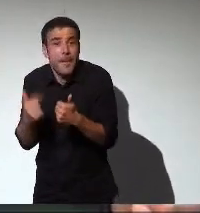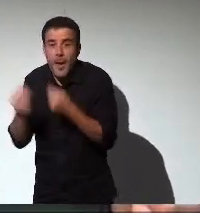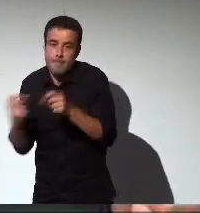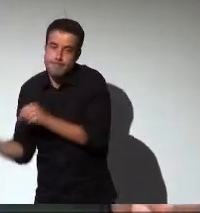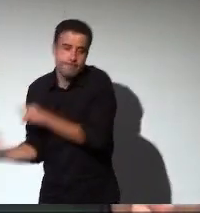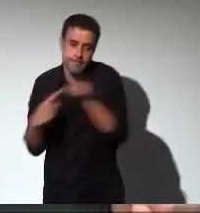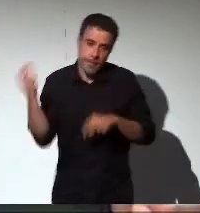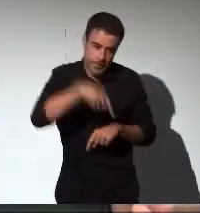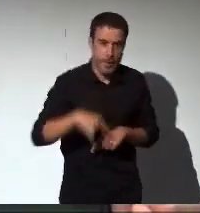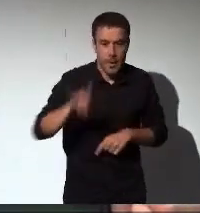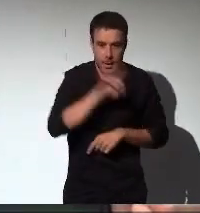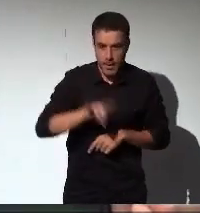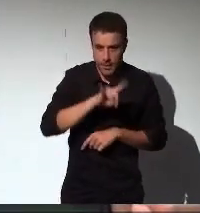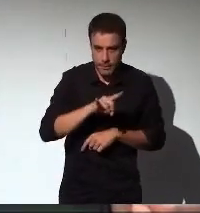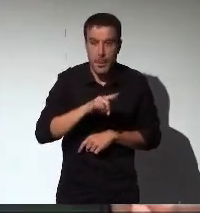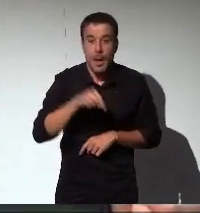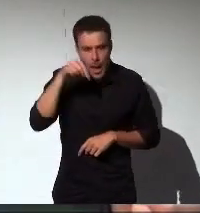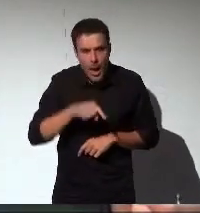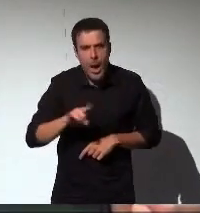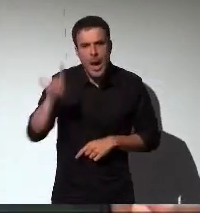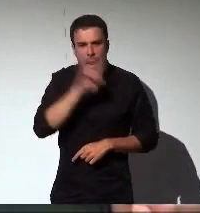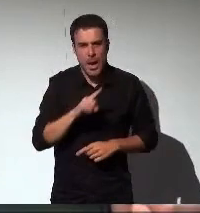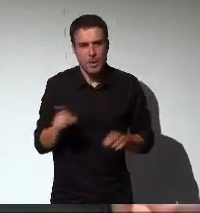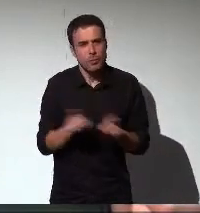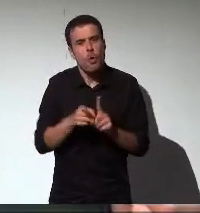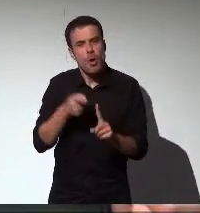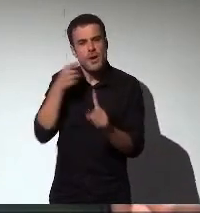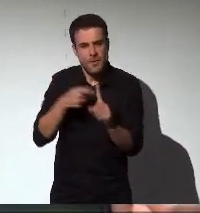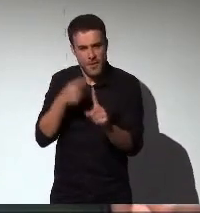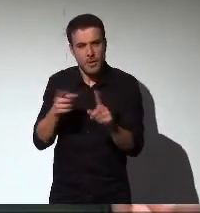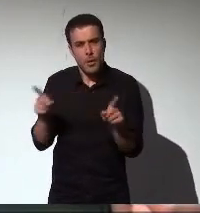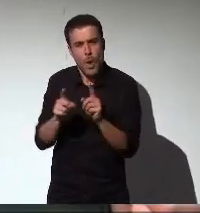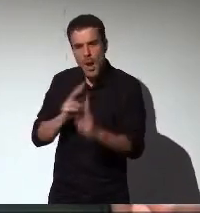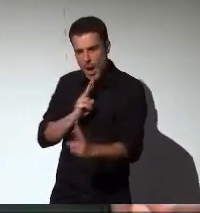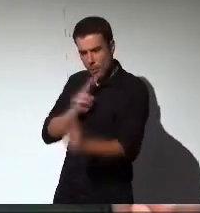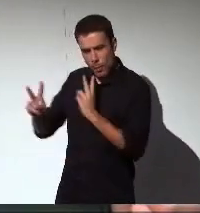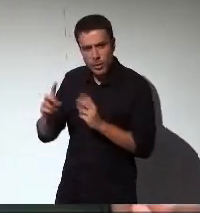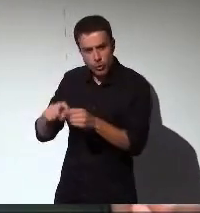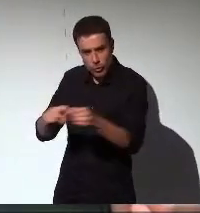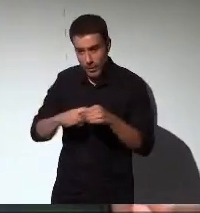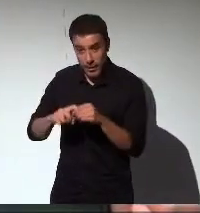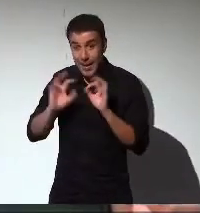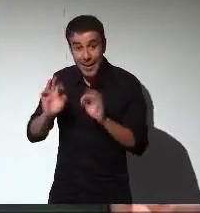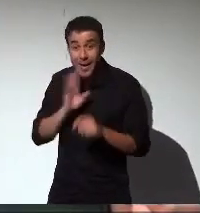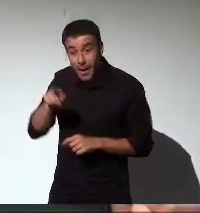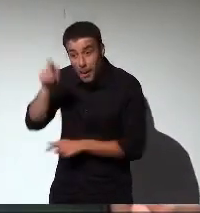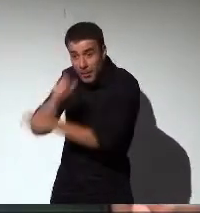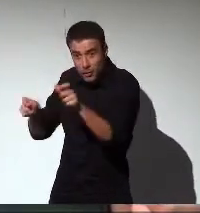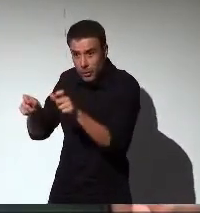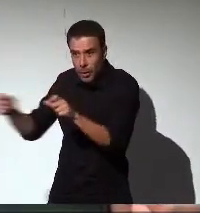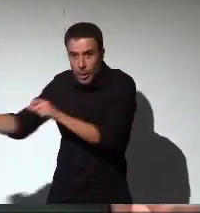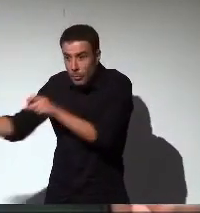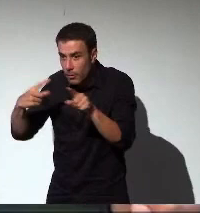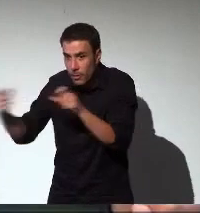aquí Canarias está siendo ejemplar en la respuesta solidaria a esas personas que